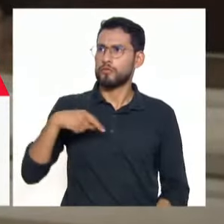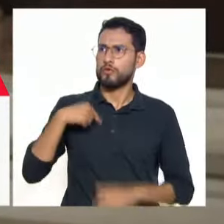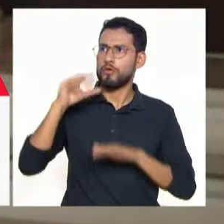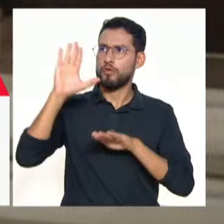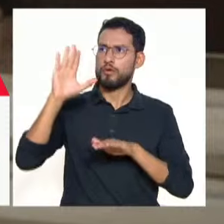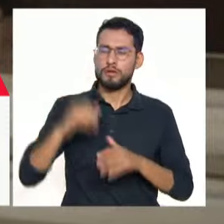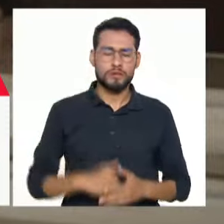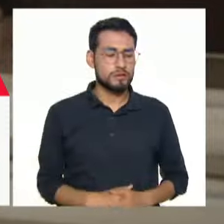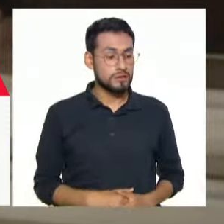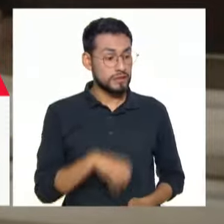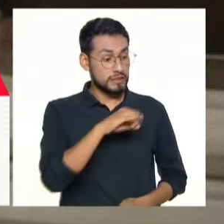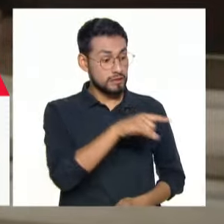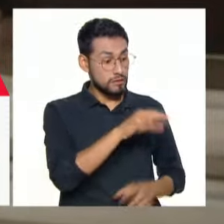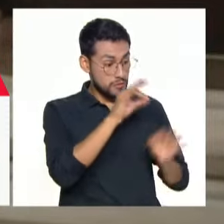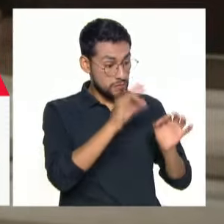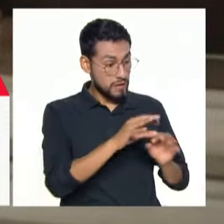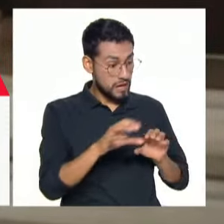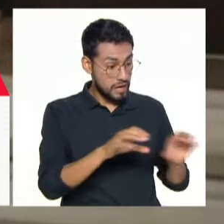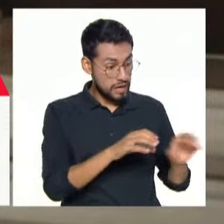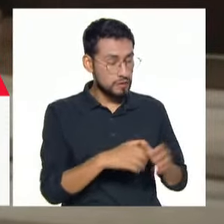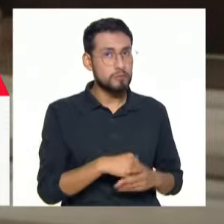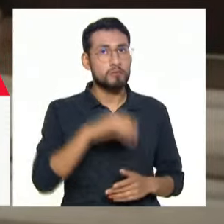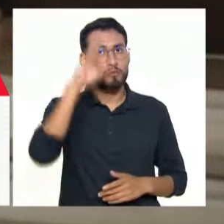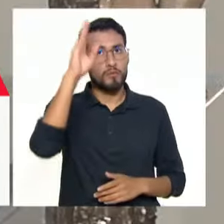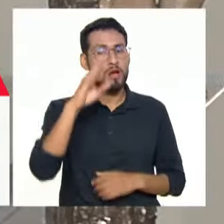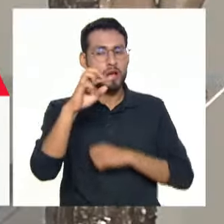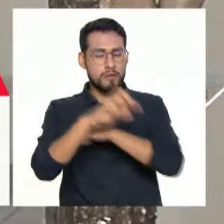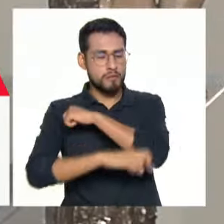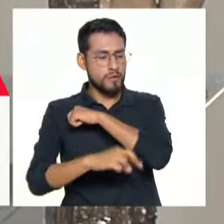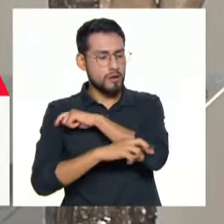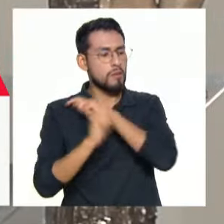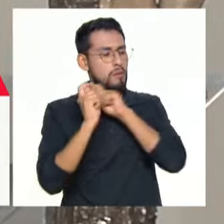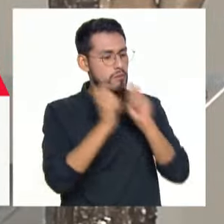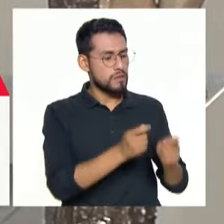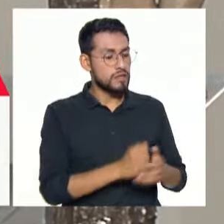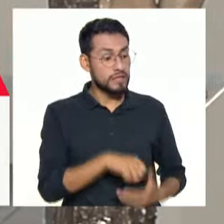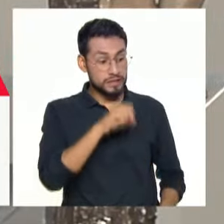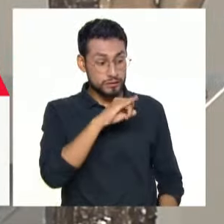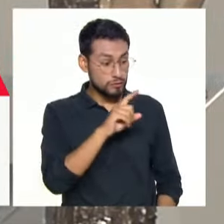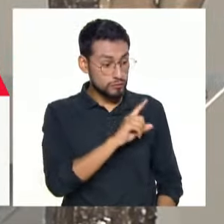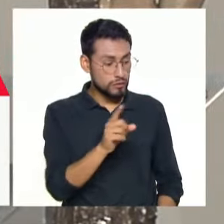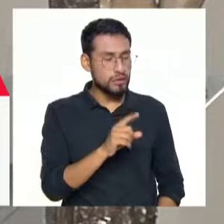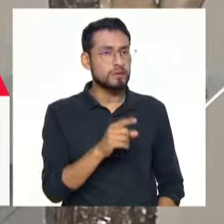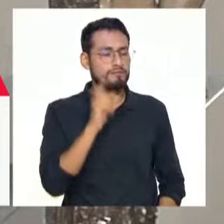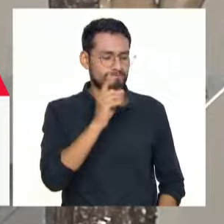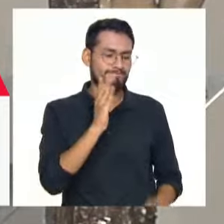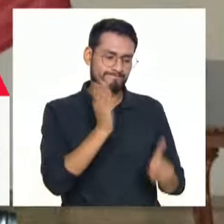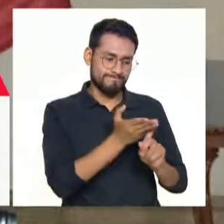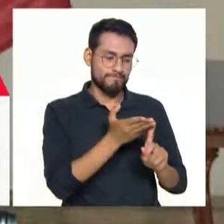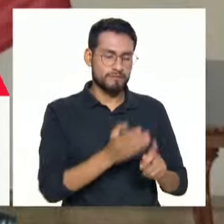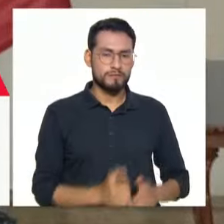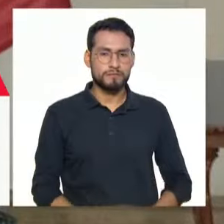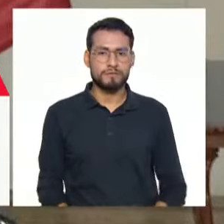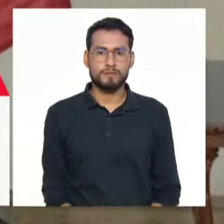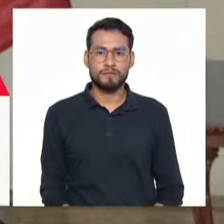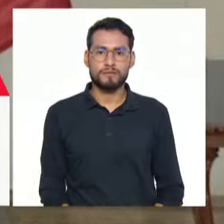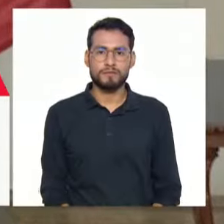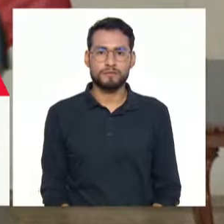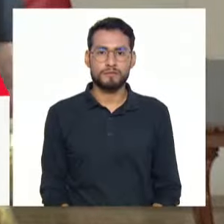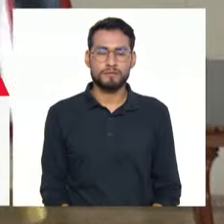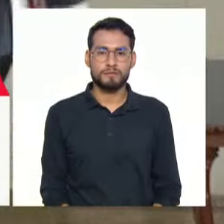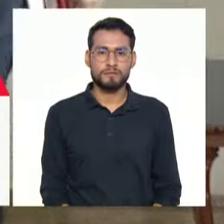juro. Si así lo hiciera, que Dios y la patria lo premien, y si no, se lo demande.